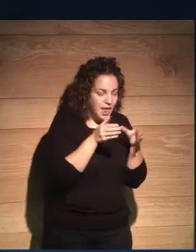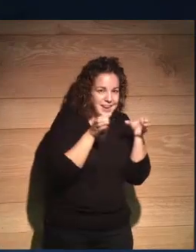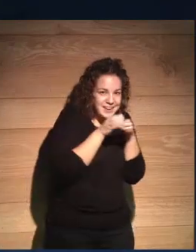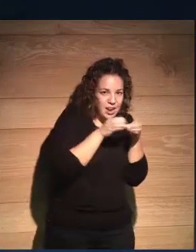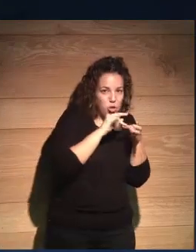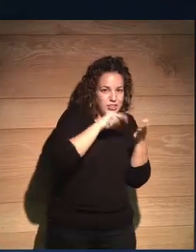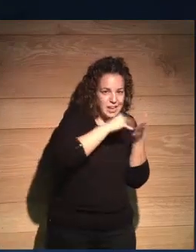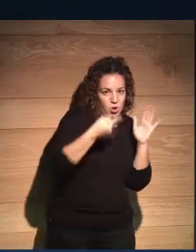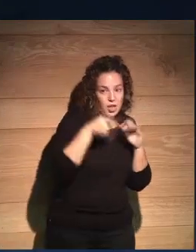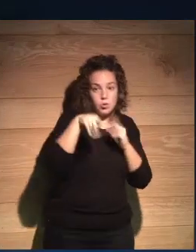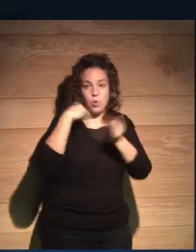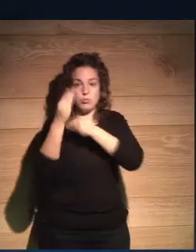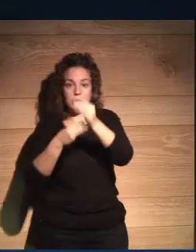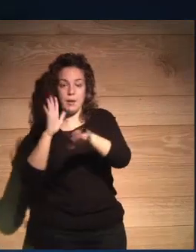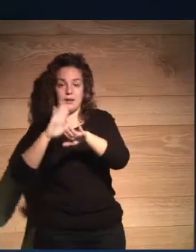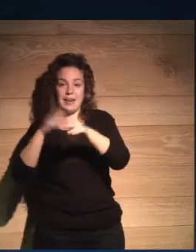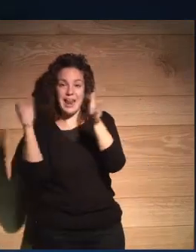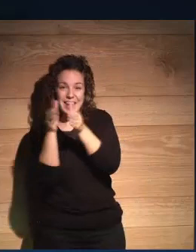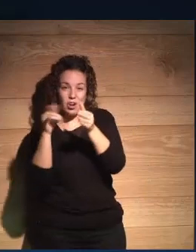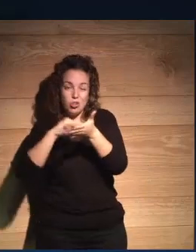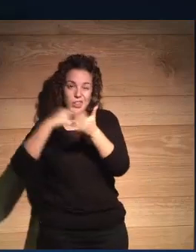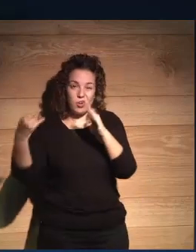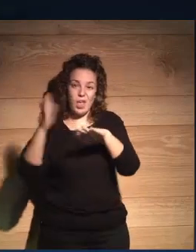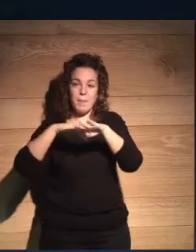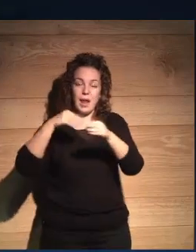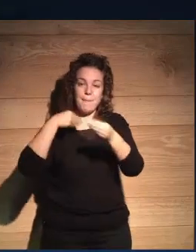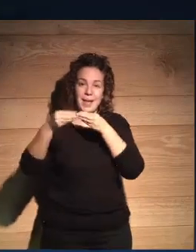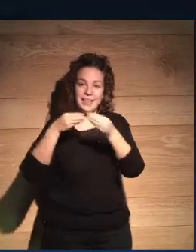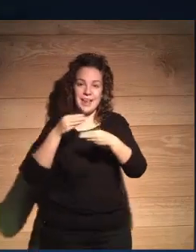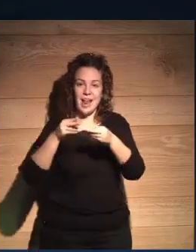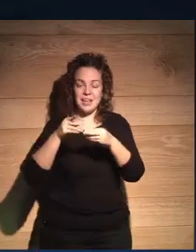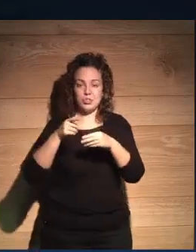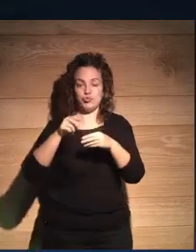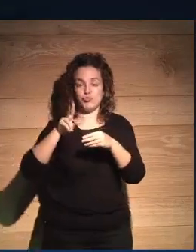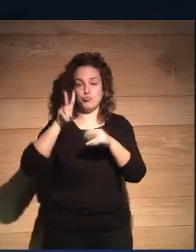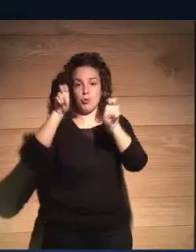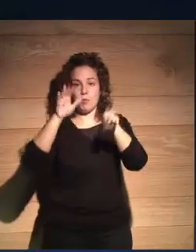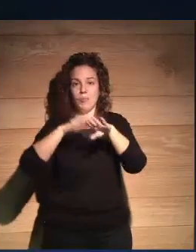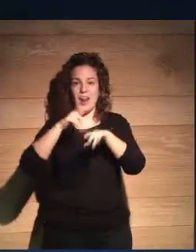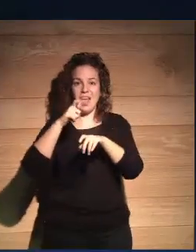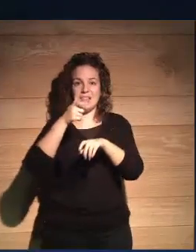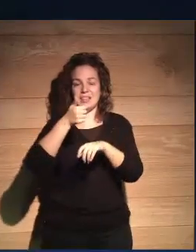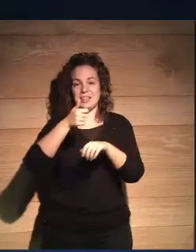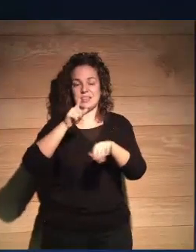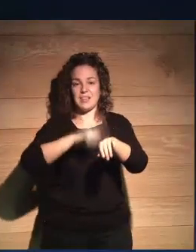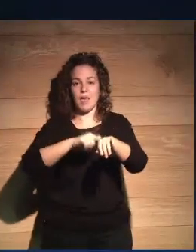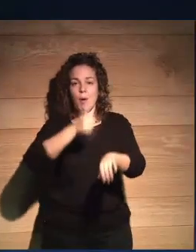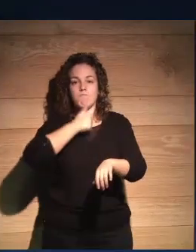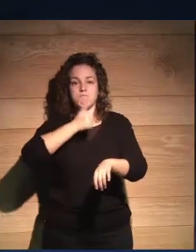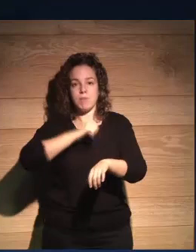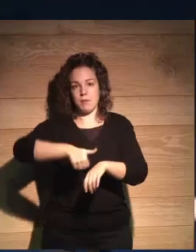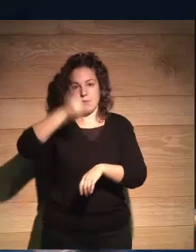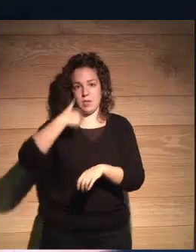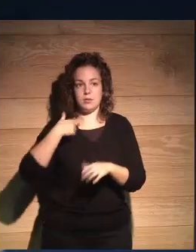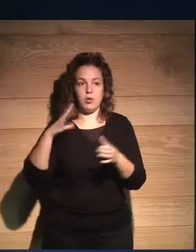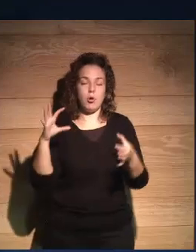utilizan nanotecnología para como nuevos materiales que resistan mejor el paso del tiempo, etcétera. Y esa es la conexión. La conexión no es ciencia